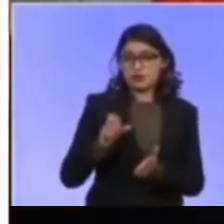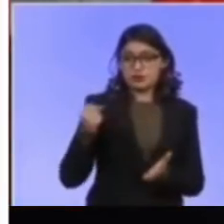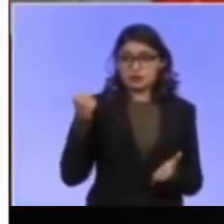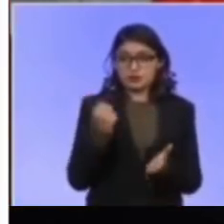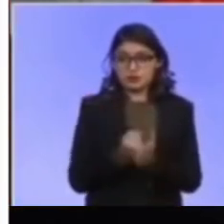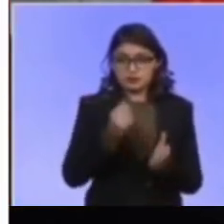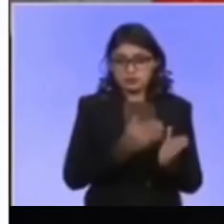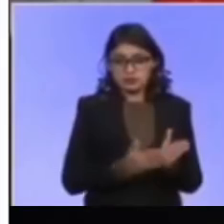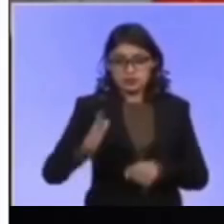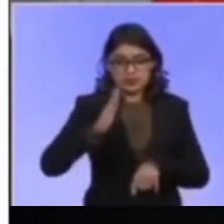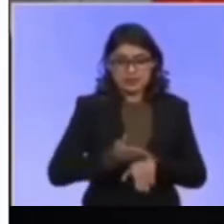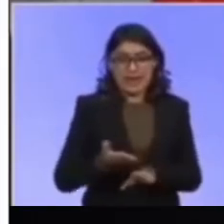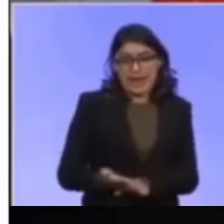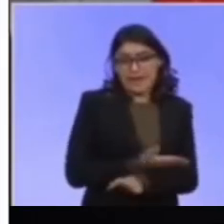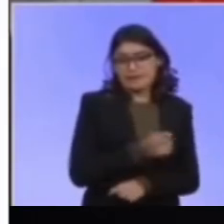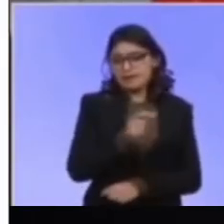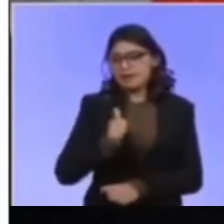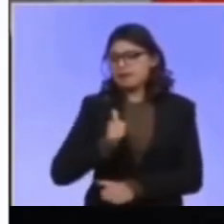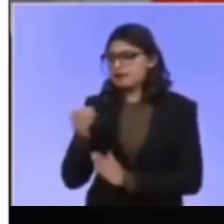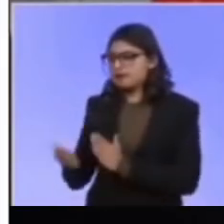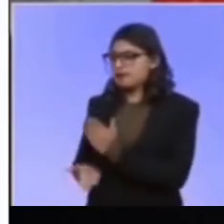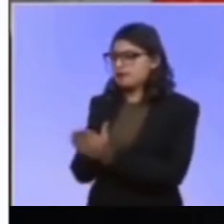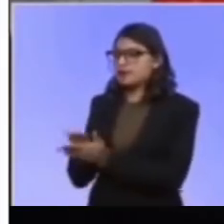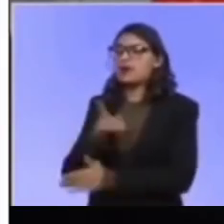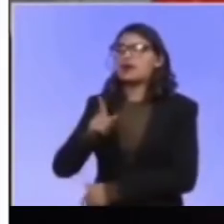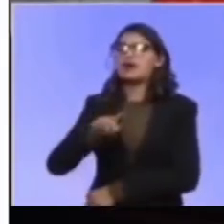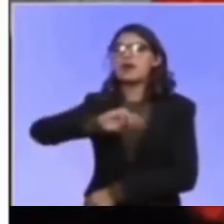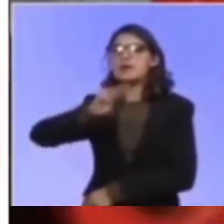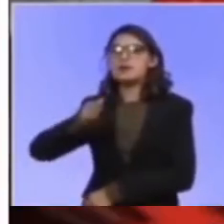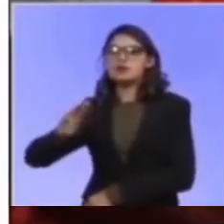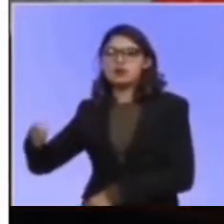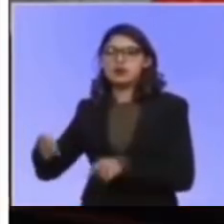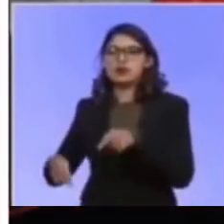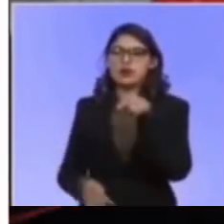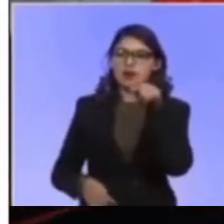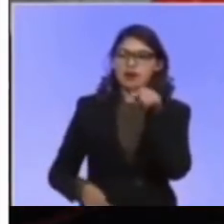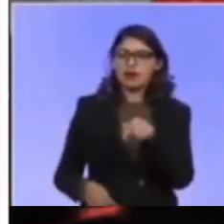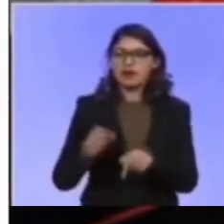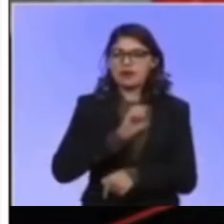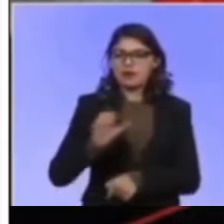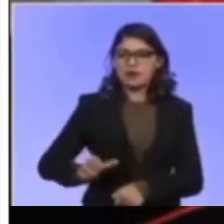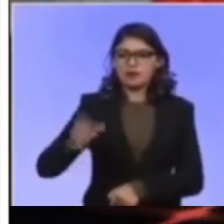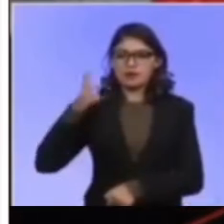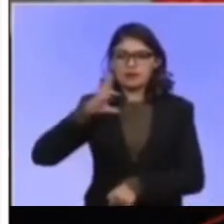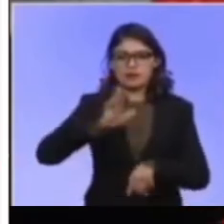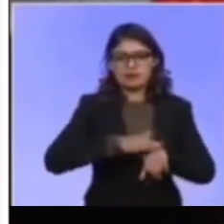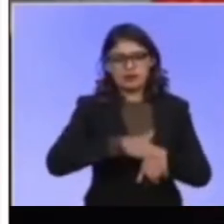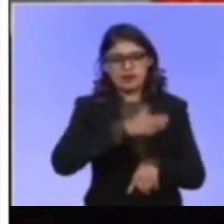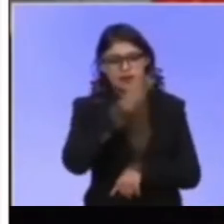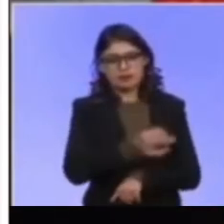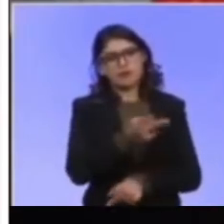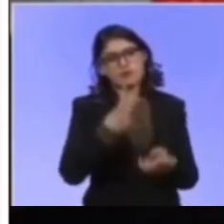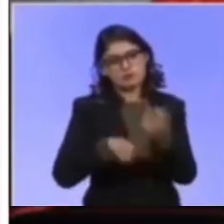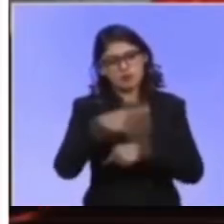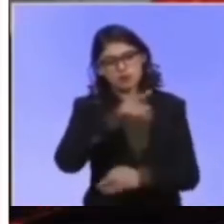sancionadora en michoacán el precandidato fue llamado durante el procedimiento de revisión de informes de fiscalización